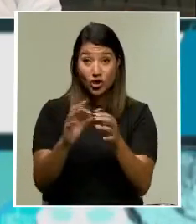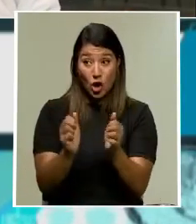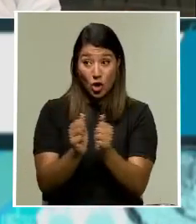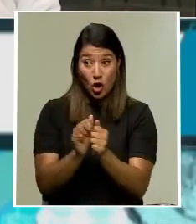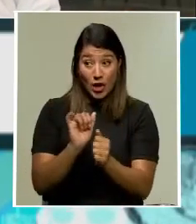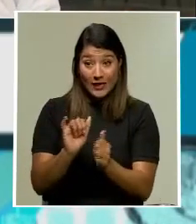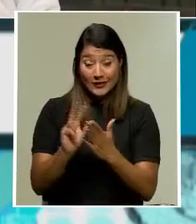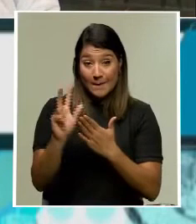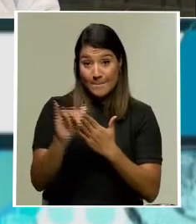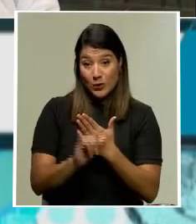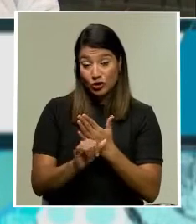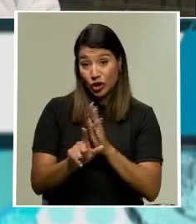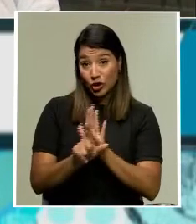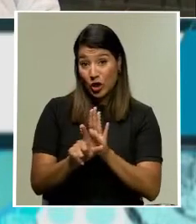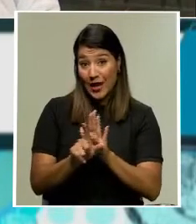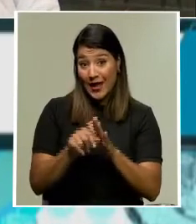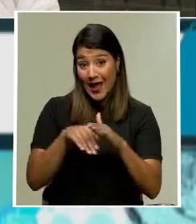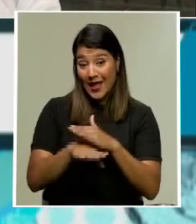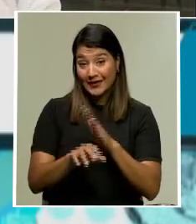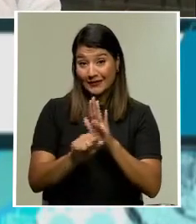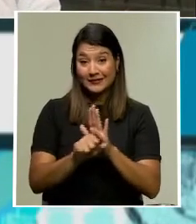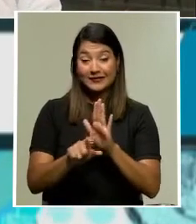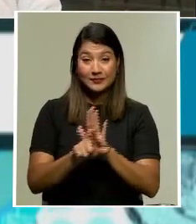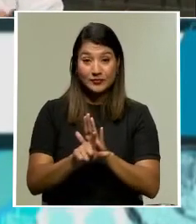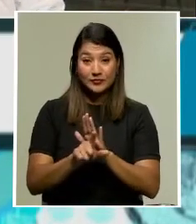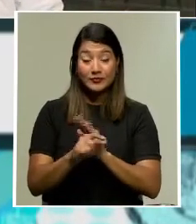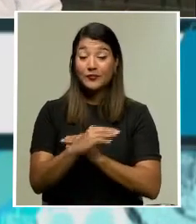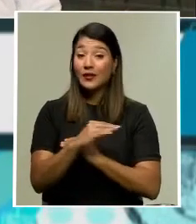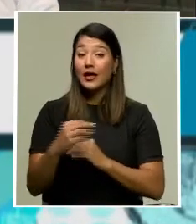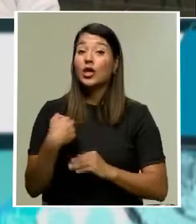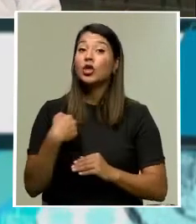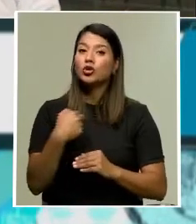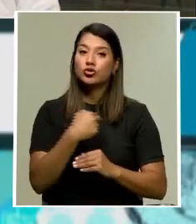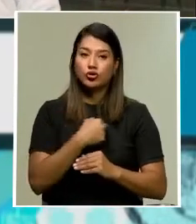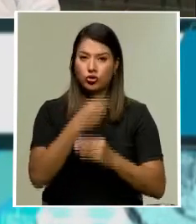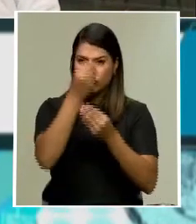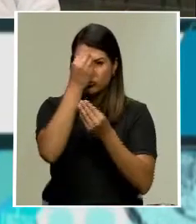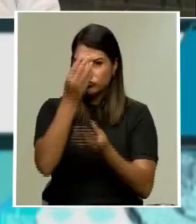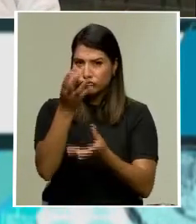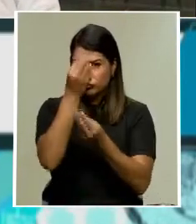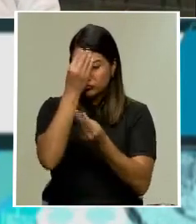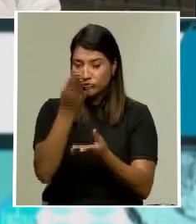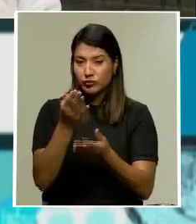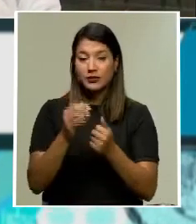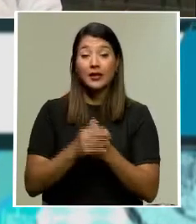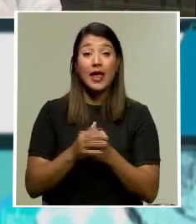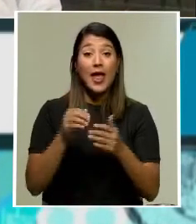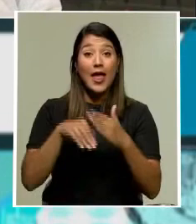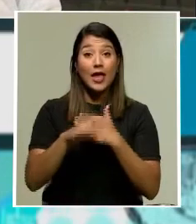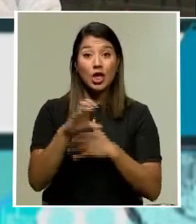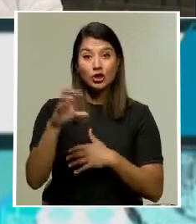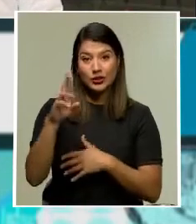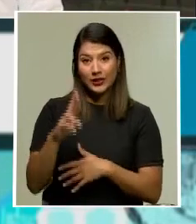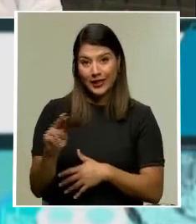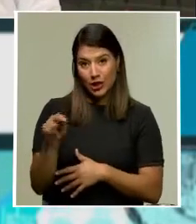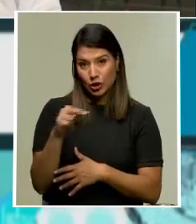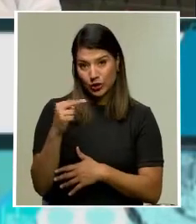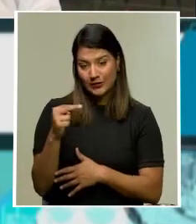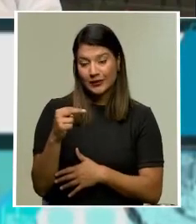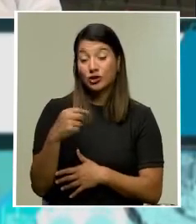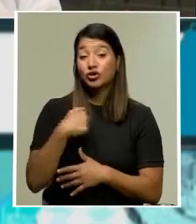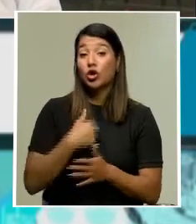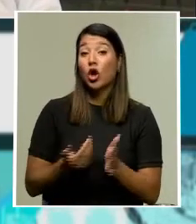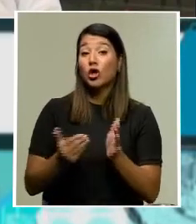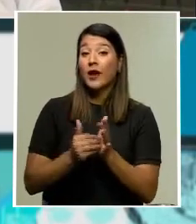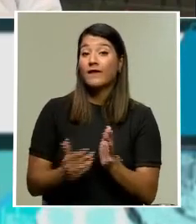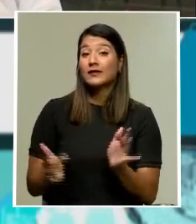polémico proyecto que se estudia acá en la Asamblea Legislativa y les estaremos llevando la información de primera mano en Costa Rica Noticias. Vamos a regresar con ustedes